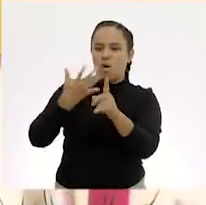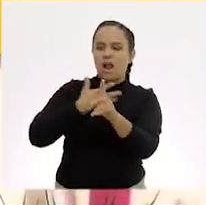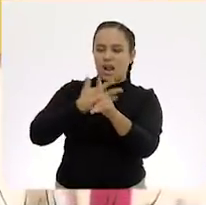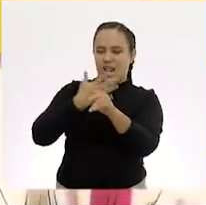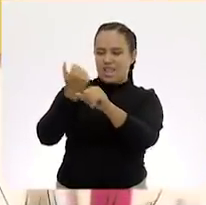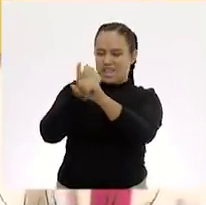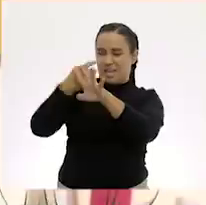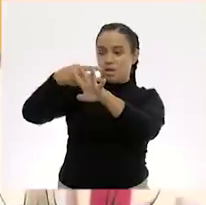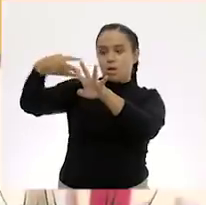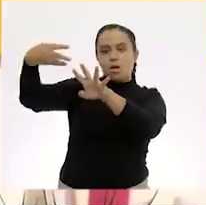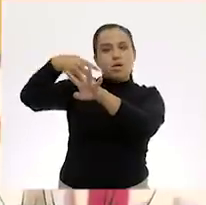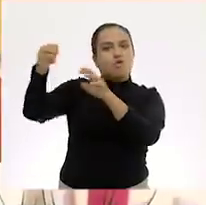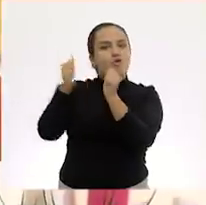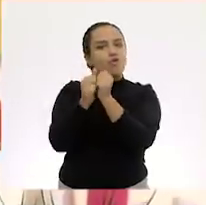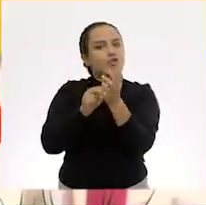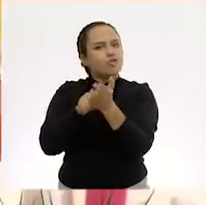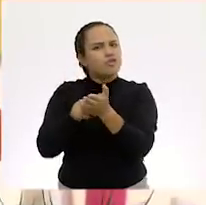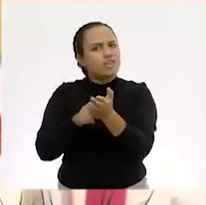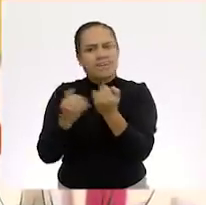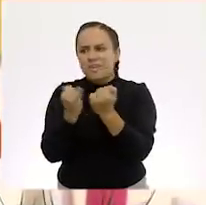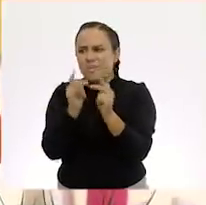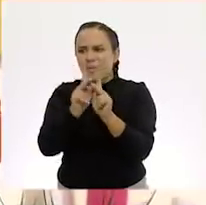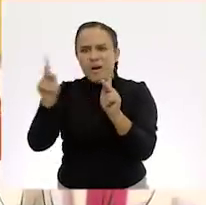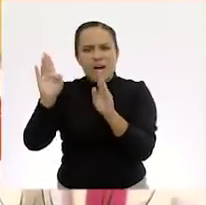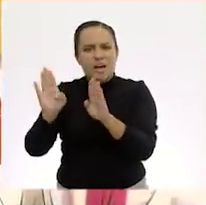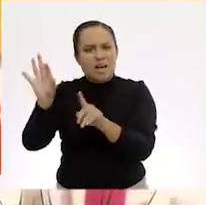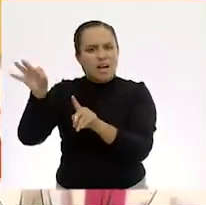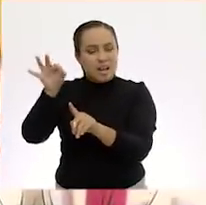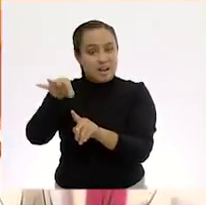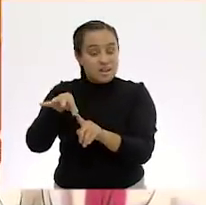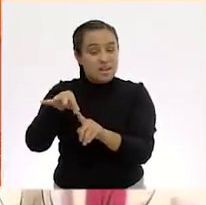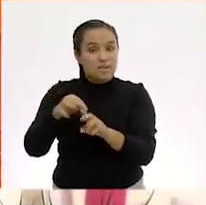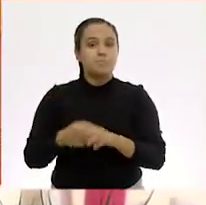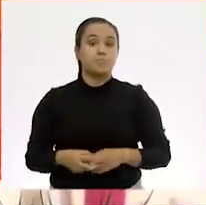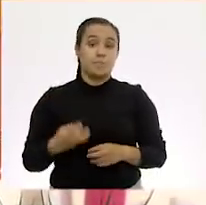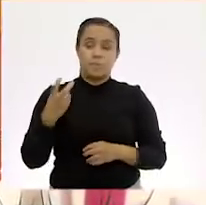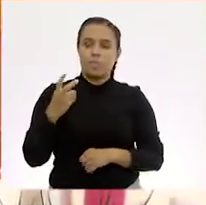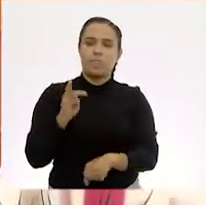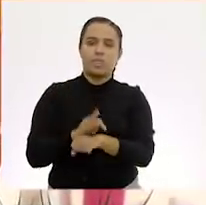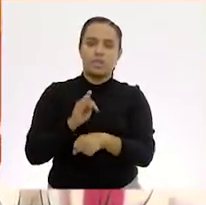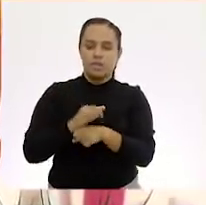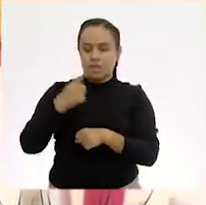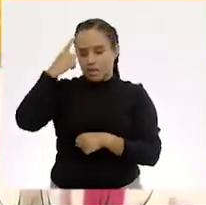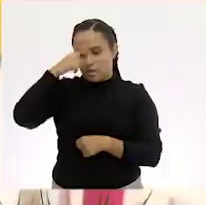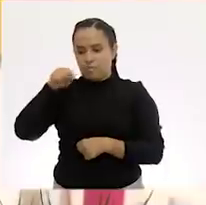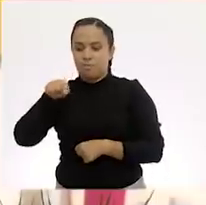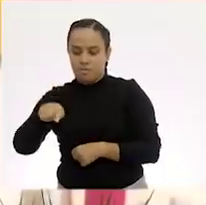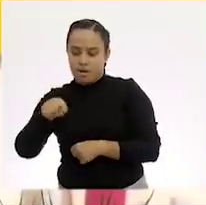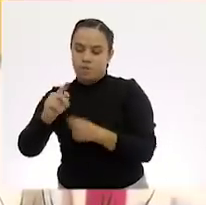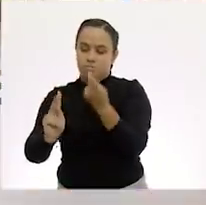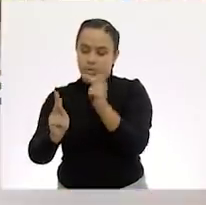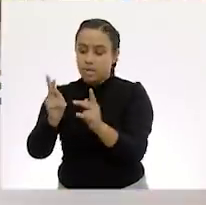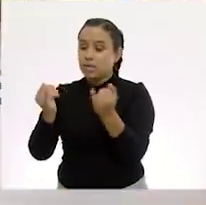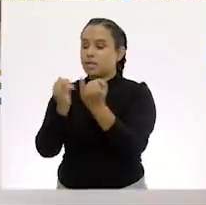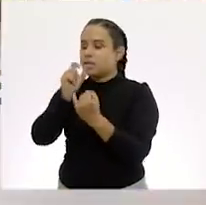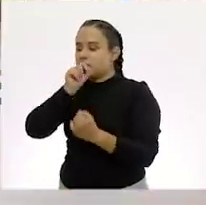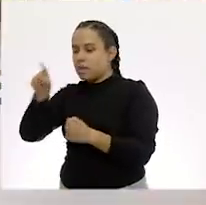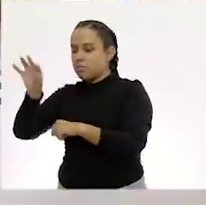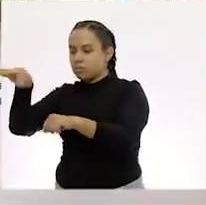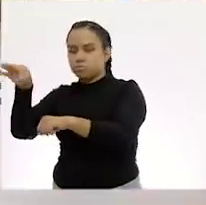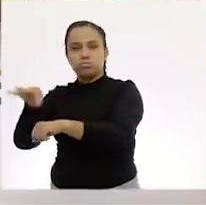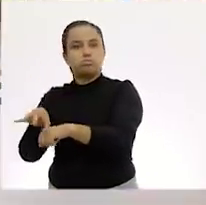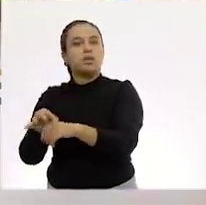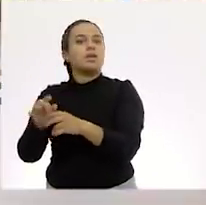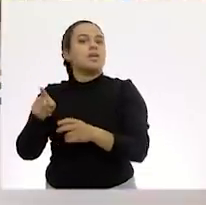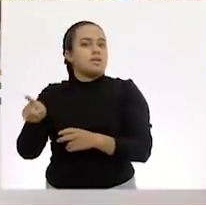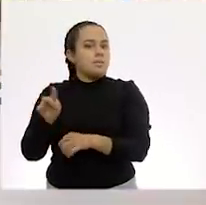todo. ¡Wow! Y esto también es una interacción que beneficia a ambos organismos, ¿no te parece? Sí, yo creo que sí,